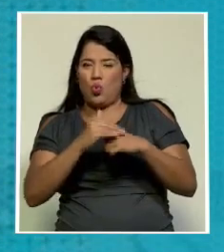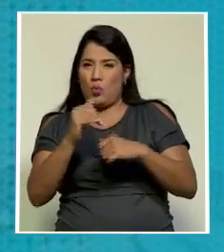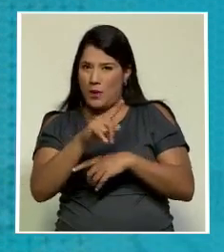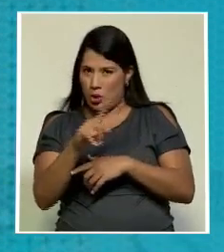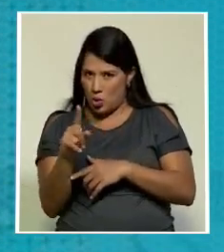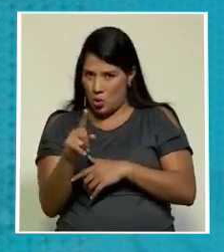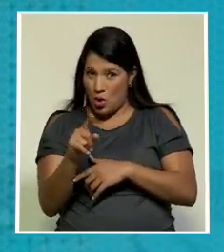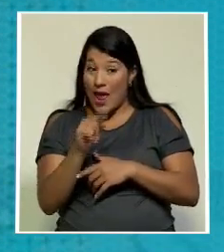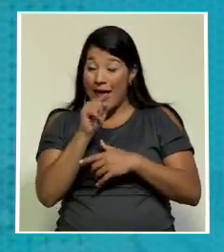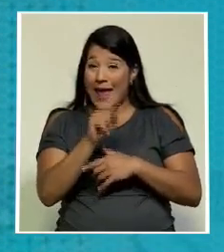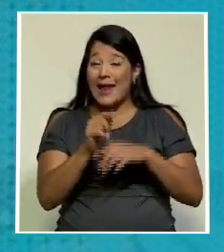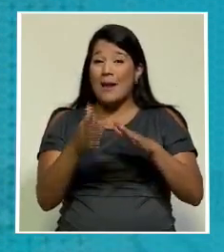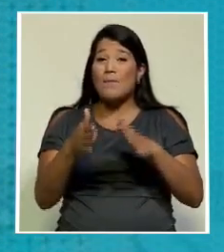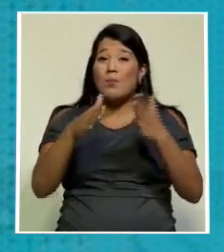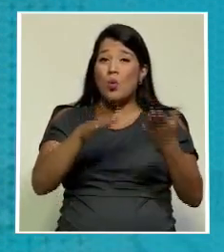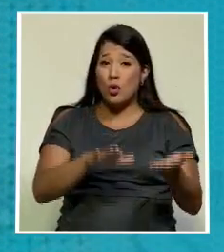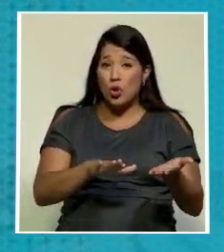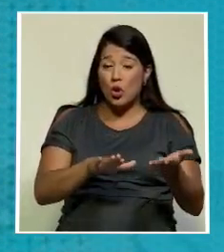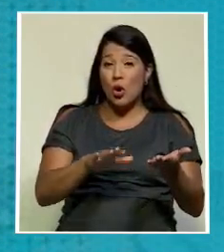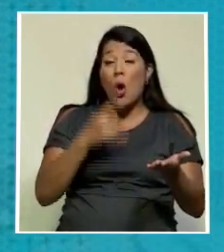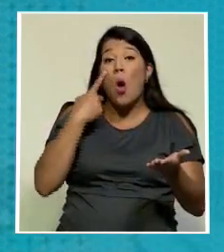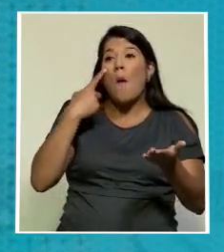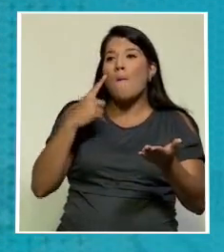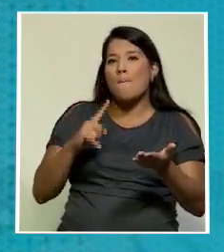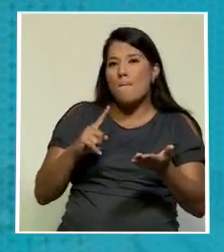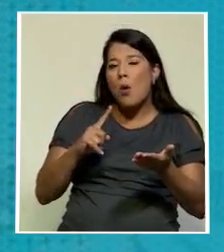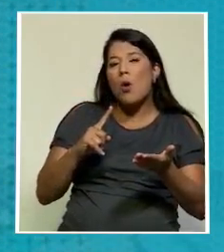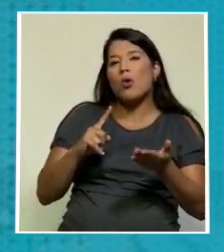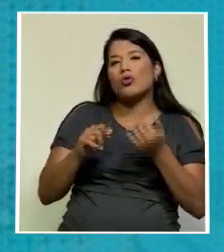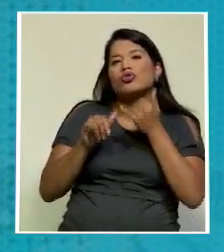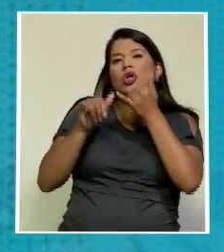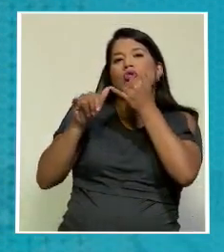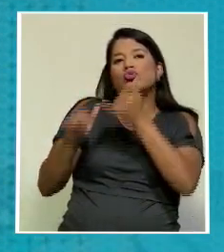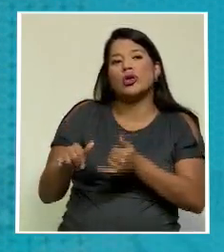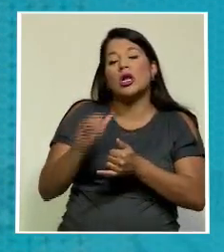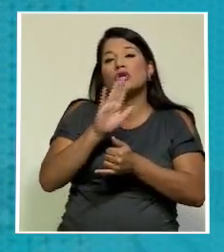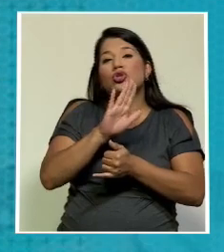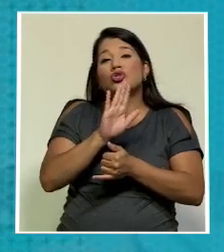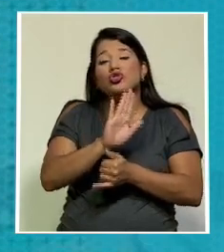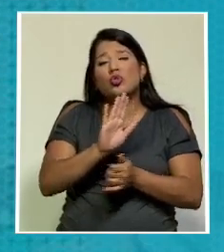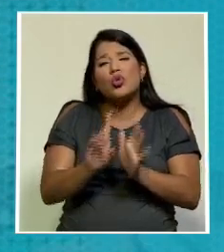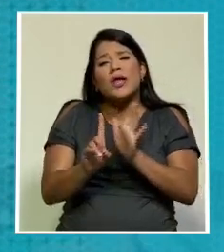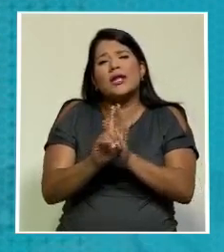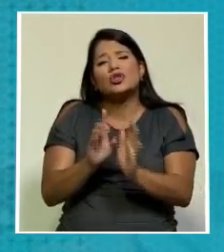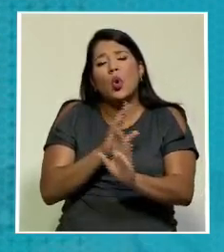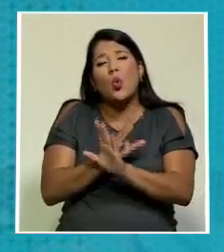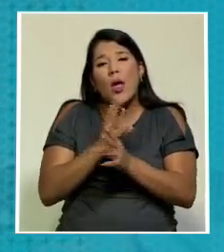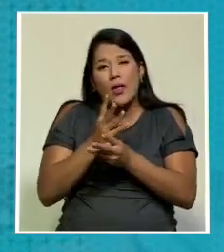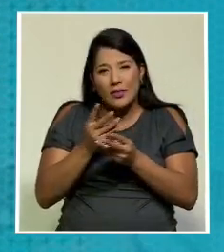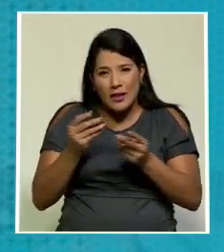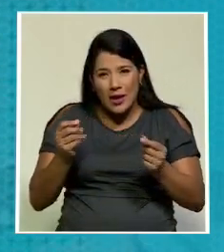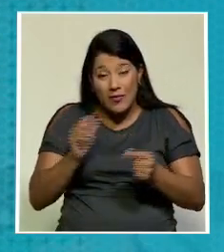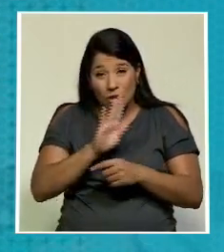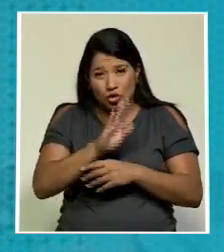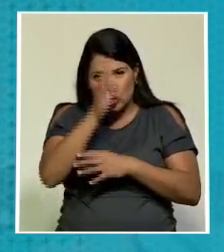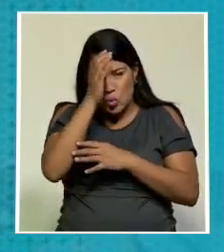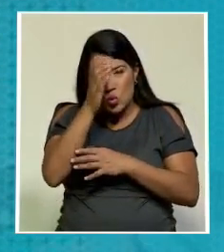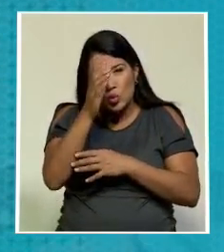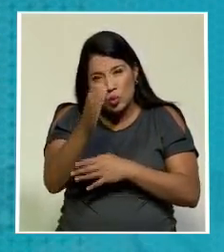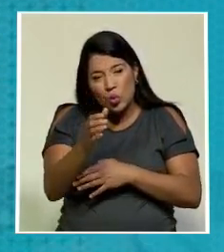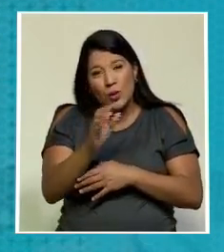una causa de lucha por el derecho a nuestra tierra, por el derecho a nuestra cultura, por el derecho